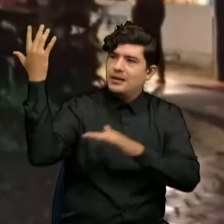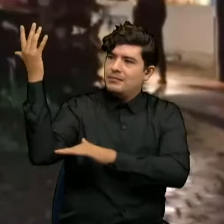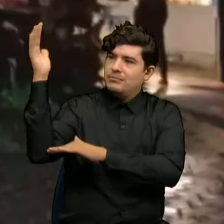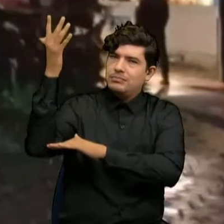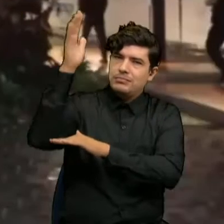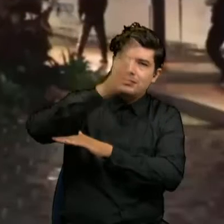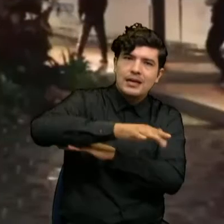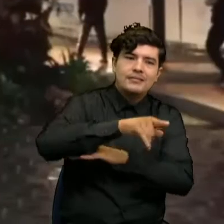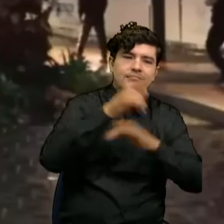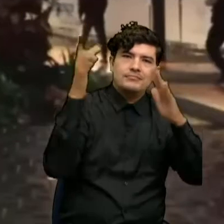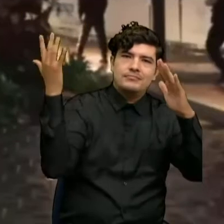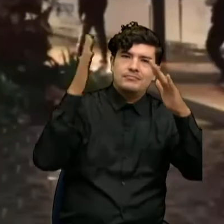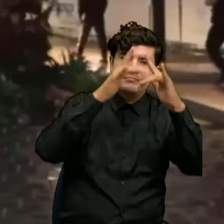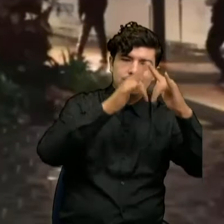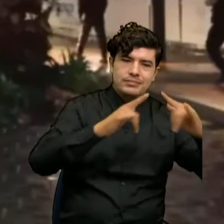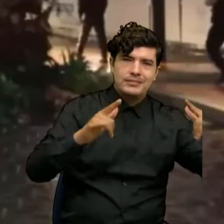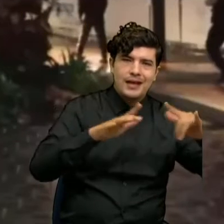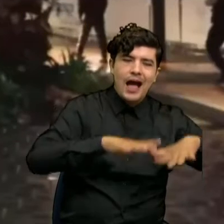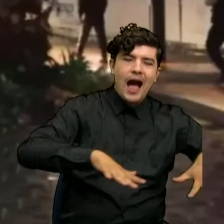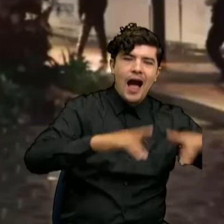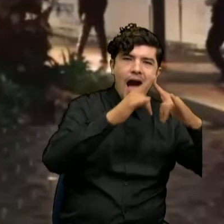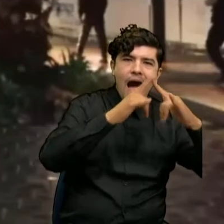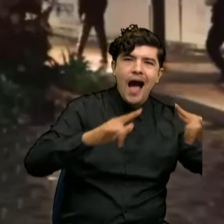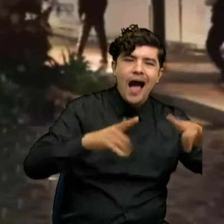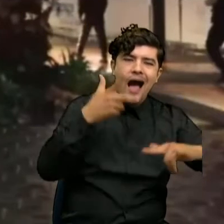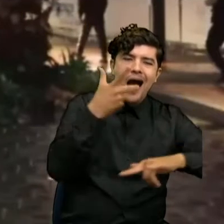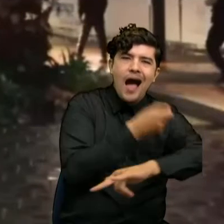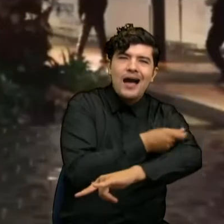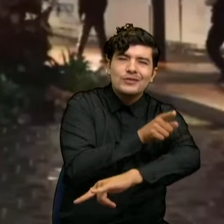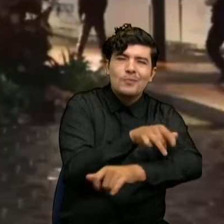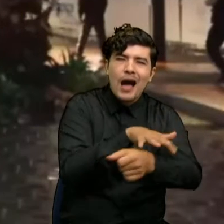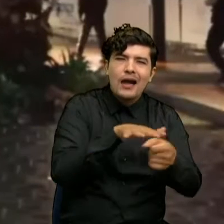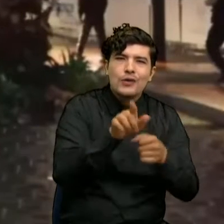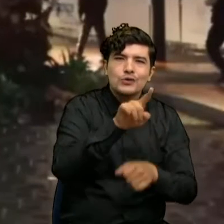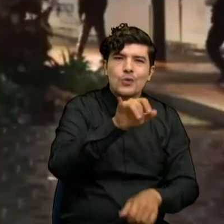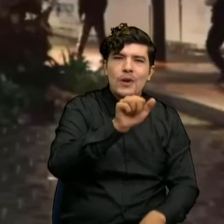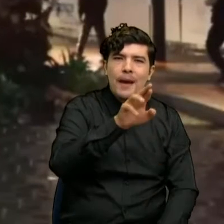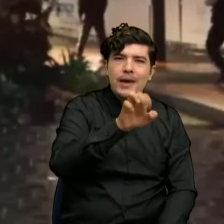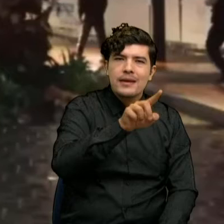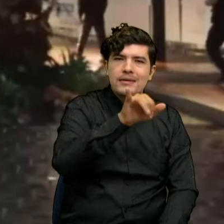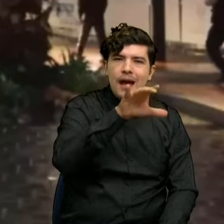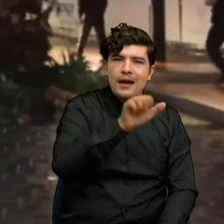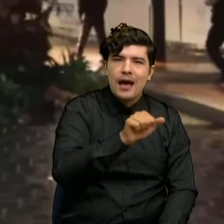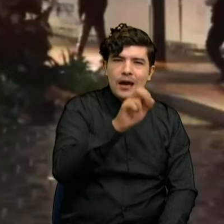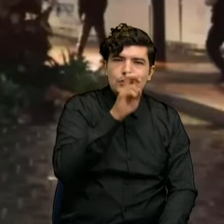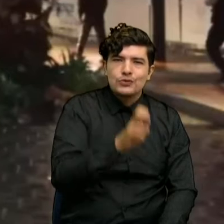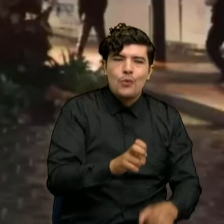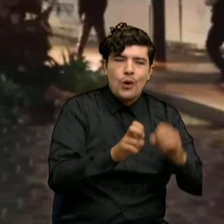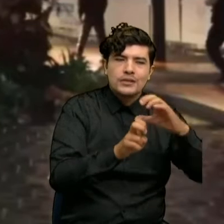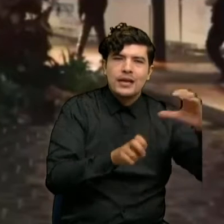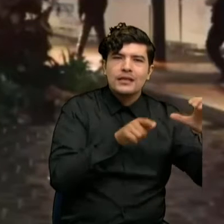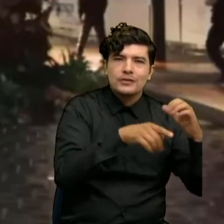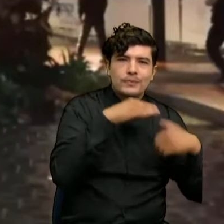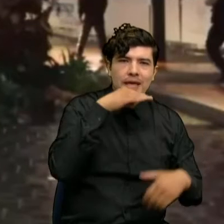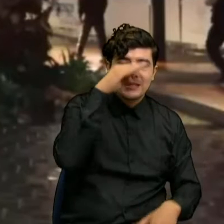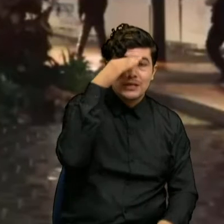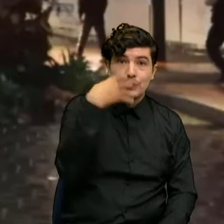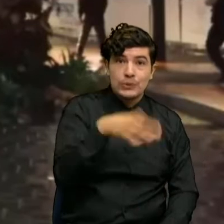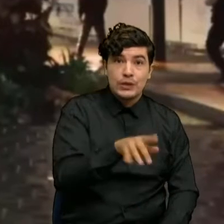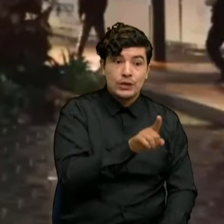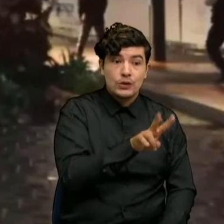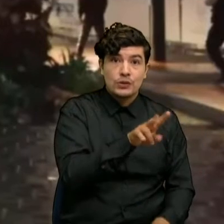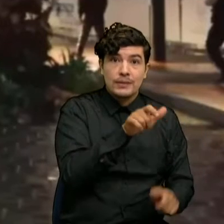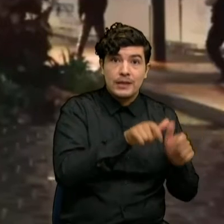el cob y 19 se trata del punto adecuado en el espacio público del barrio suramericana occidente de medellín allí había 12 auxiliares de